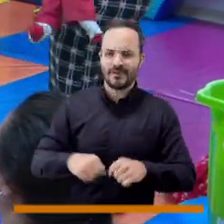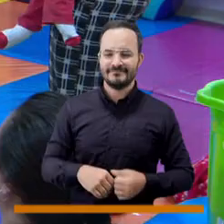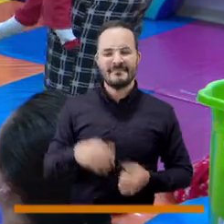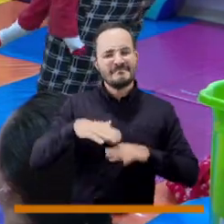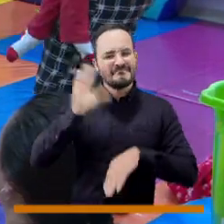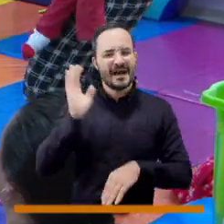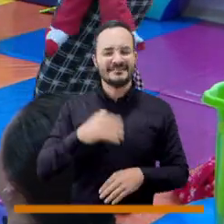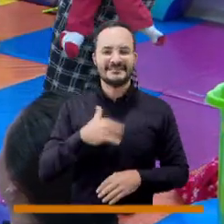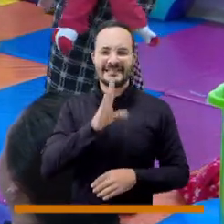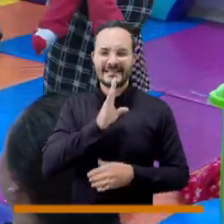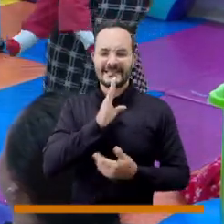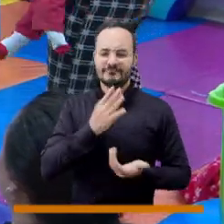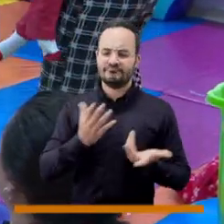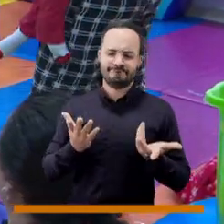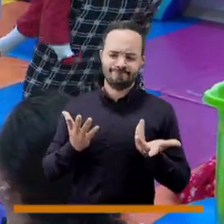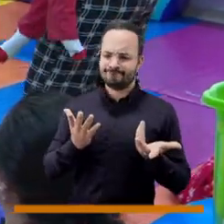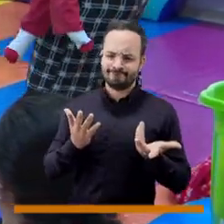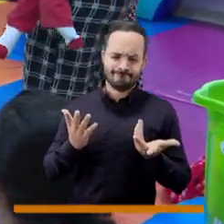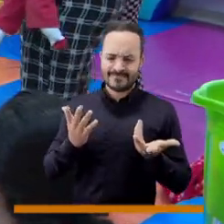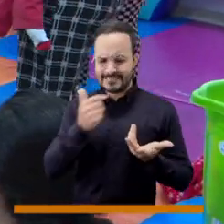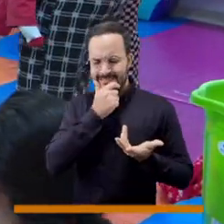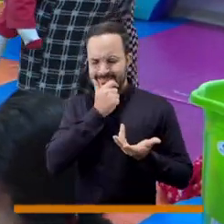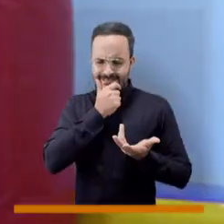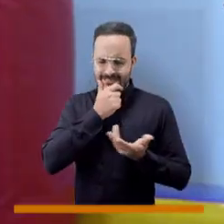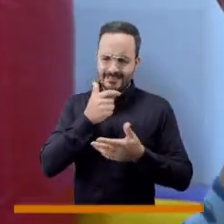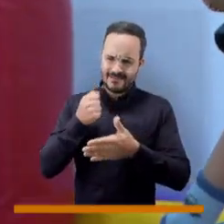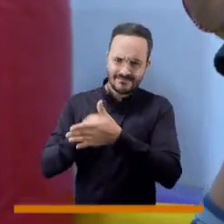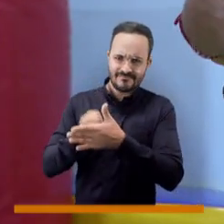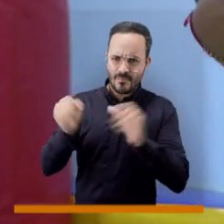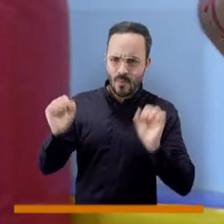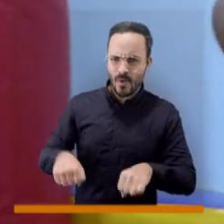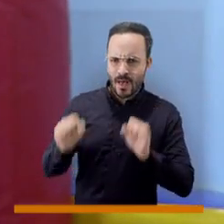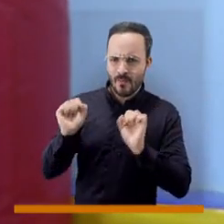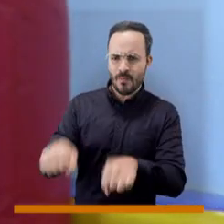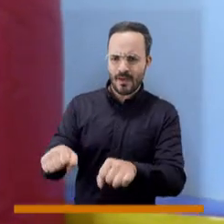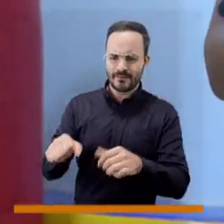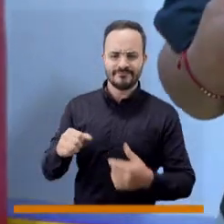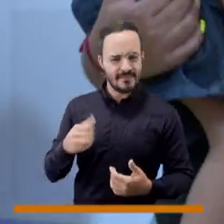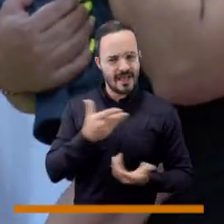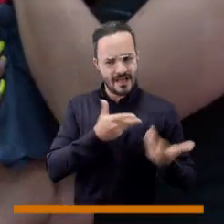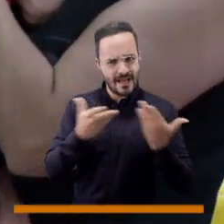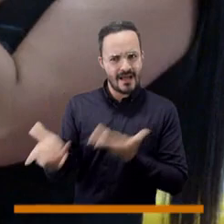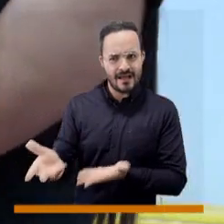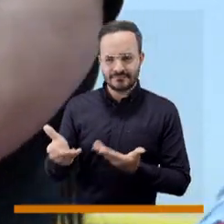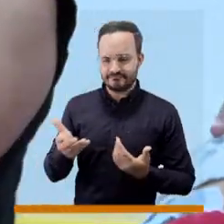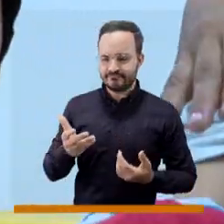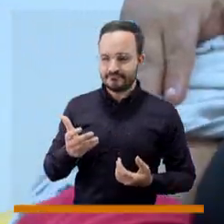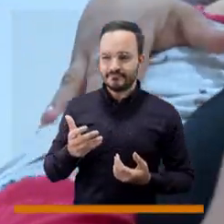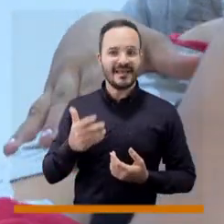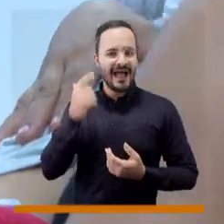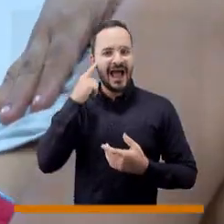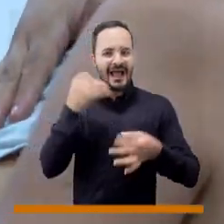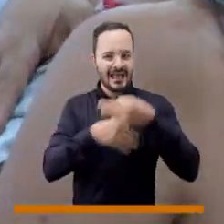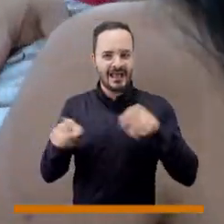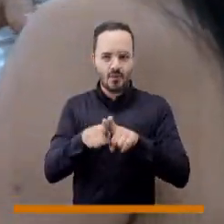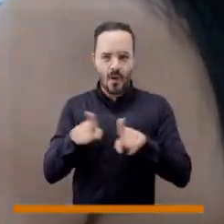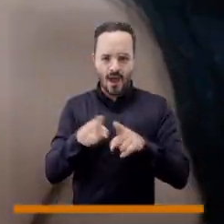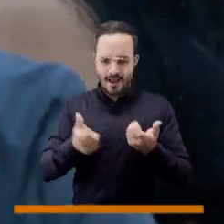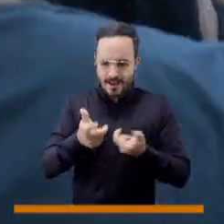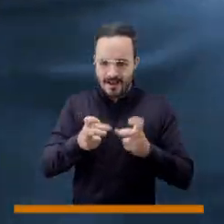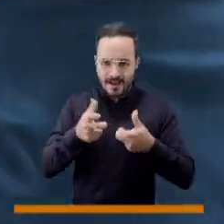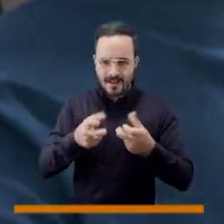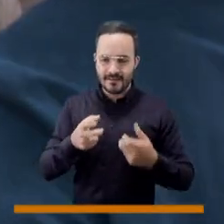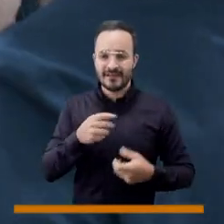el papá, y normalmente lo hace alrededor de un juguete. Normalmente le dice: tú no lo puedes manejar, o eso no está hecho para